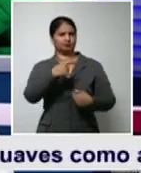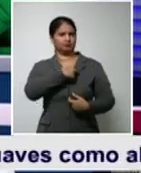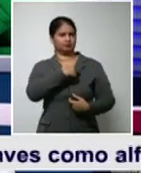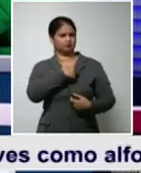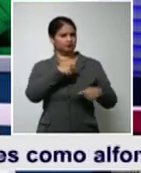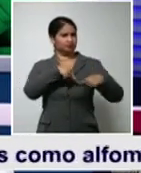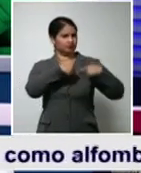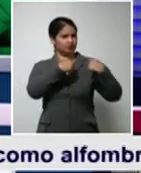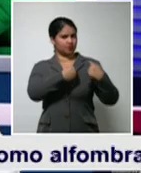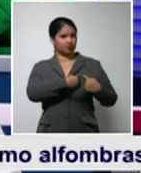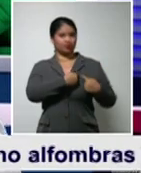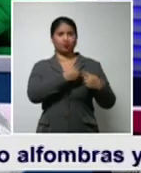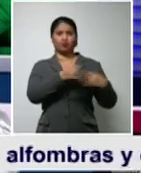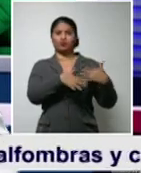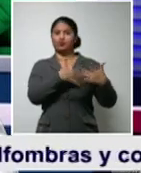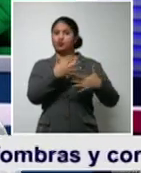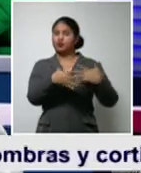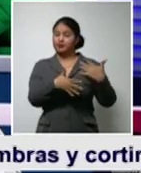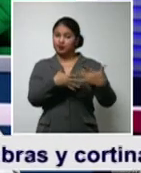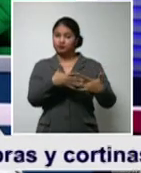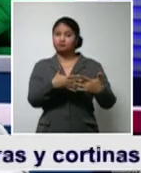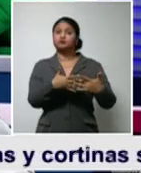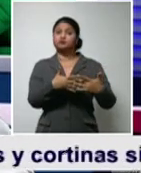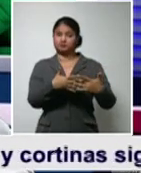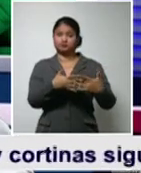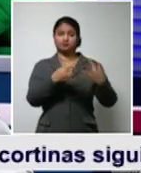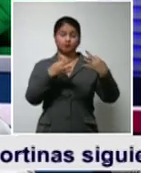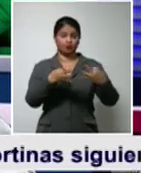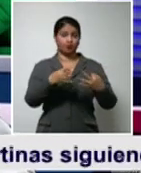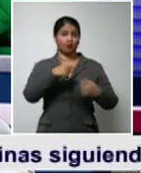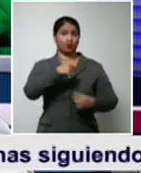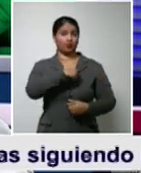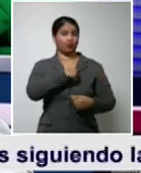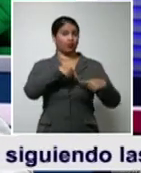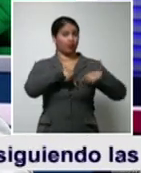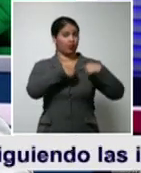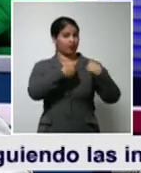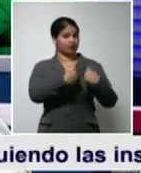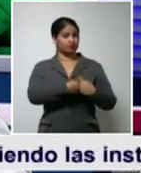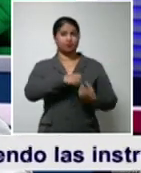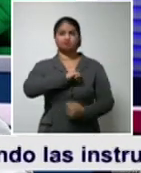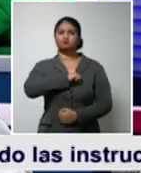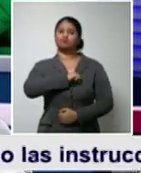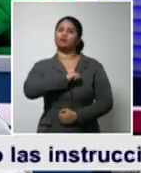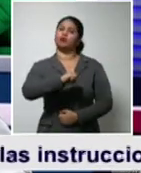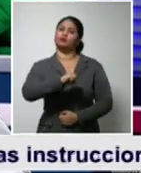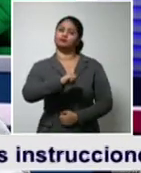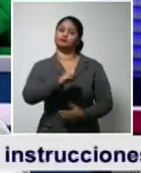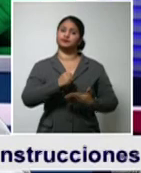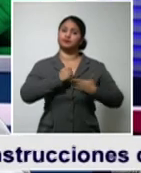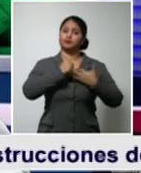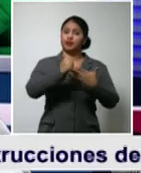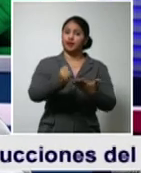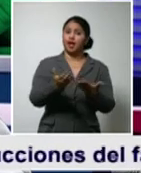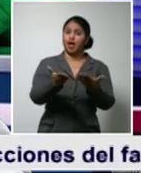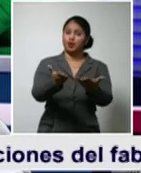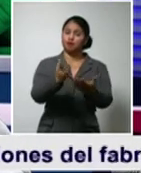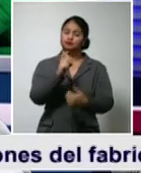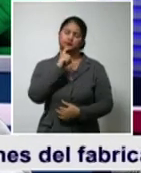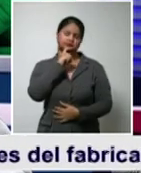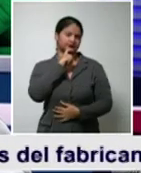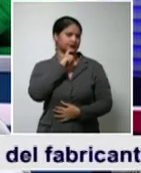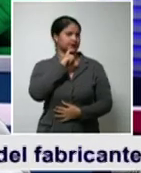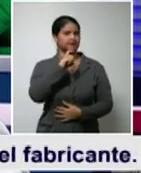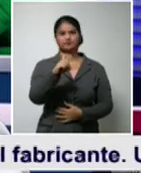ventilado, pero lamentablemente hace una parada cardíaca en asistolia, de la cual no fue posible reanimarlo a pesar